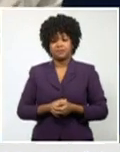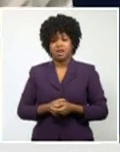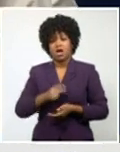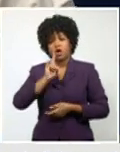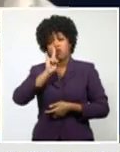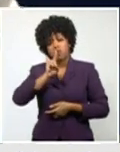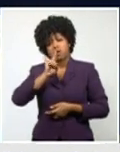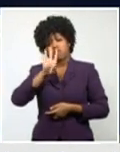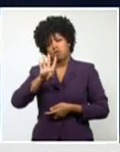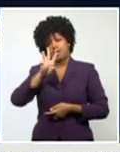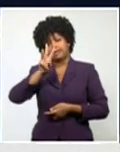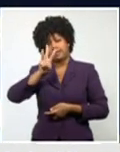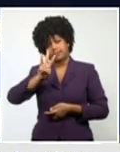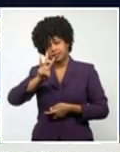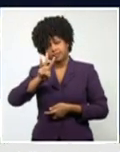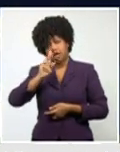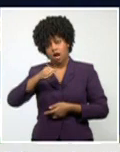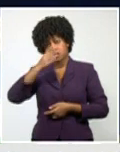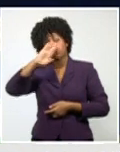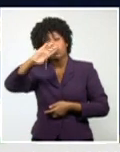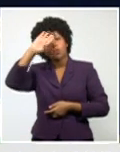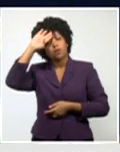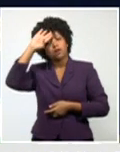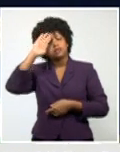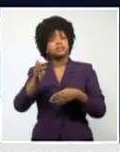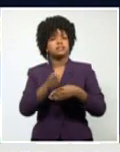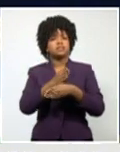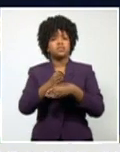943 personas diagnosticadas en Cuba, que representa el